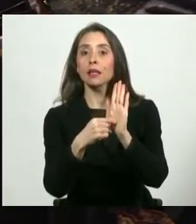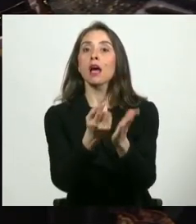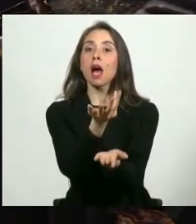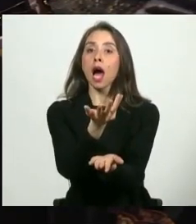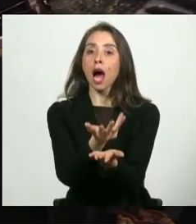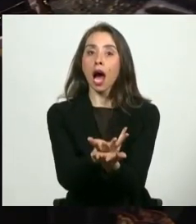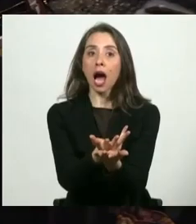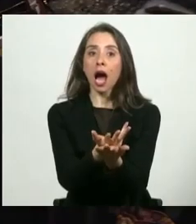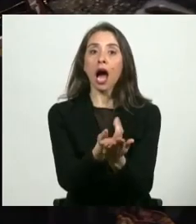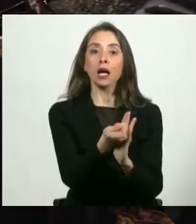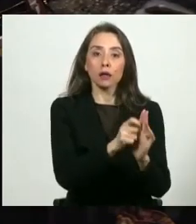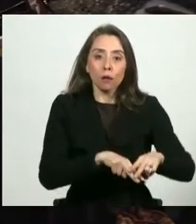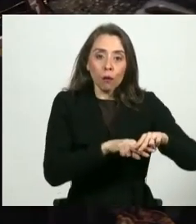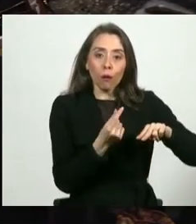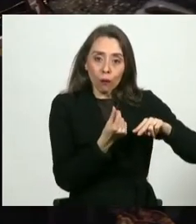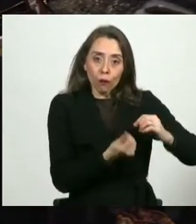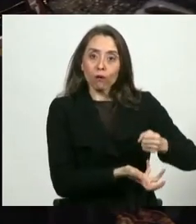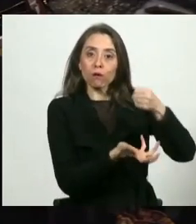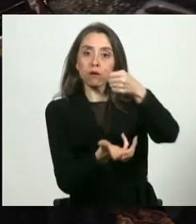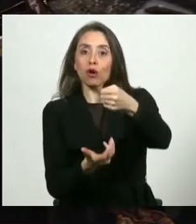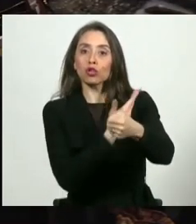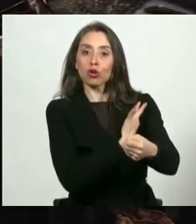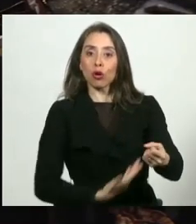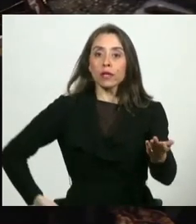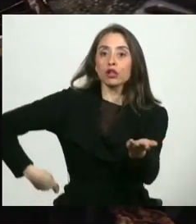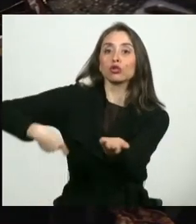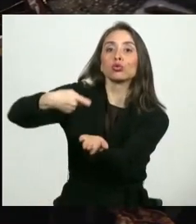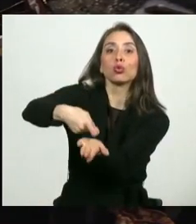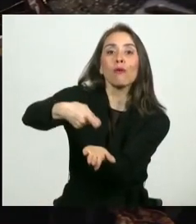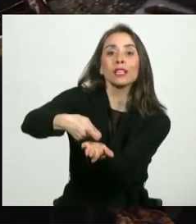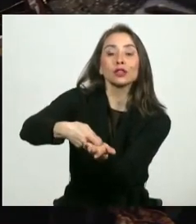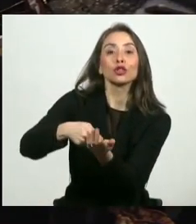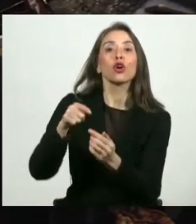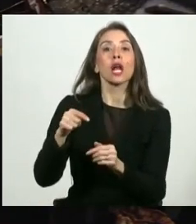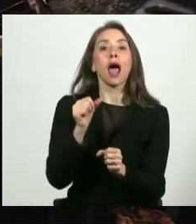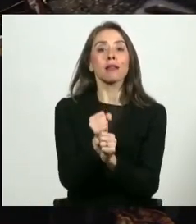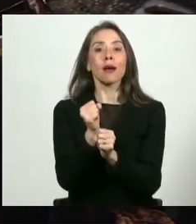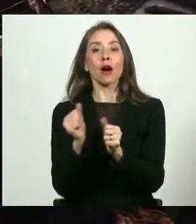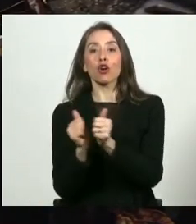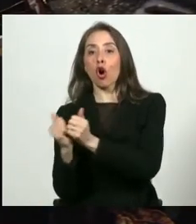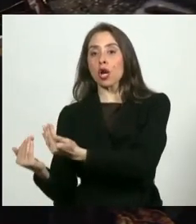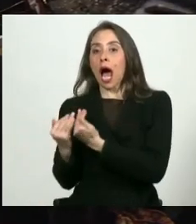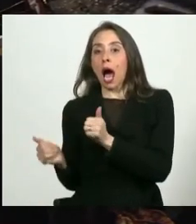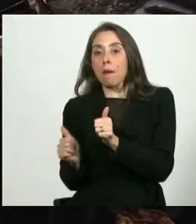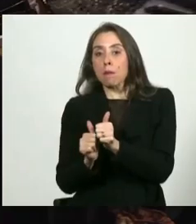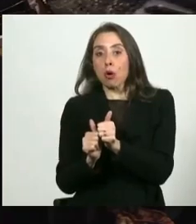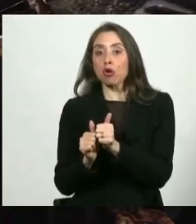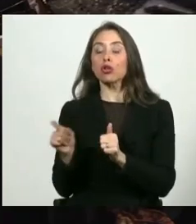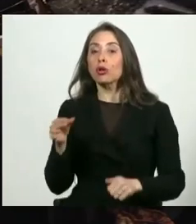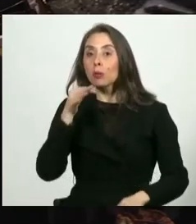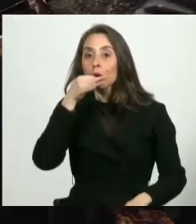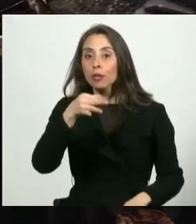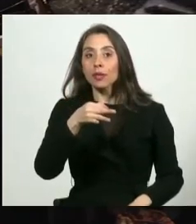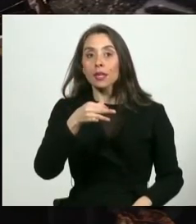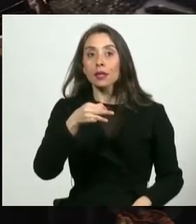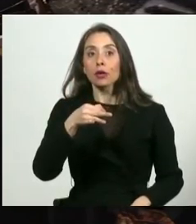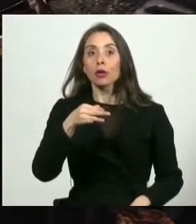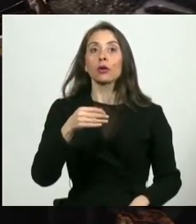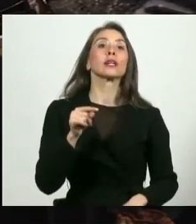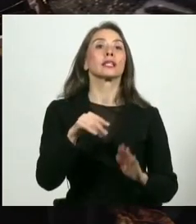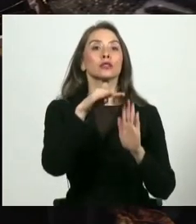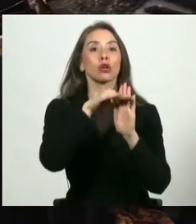existan presupuestos que subvencionen este tipo de iniciativas, porque efectivamente son programas, como decía con anterioridad, que se